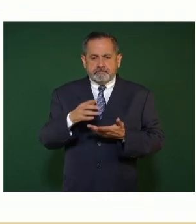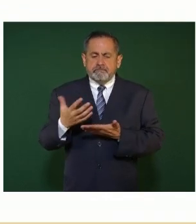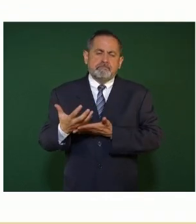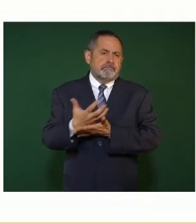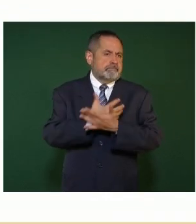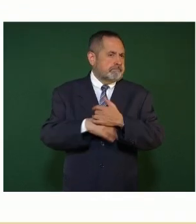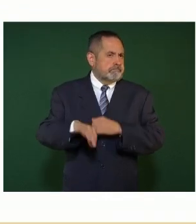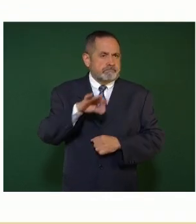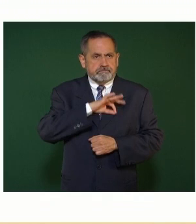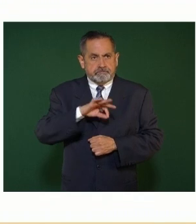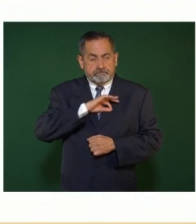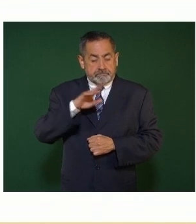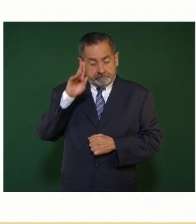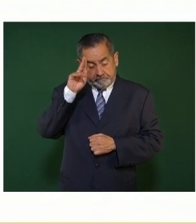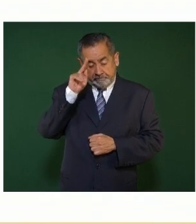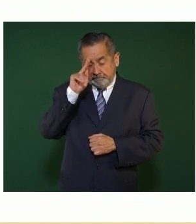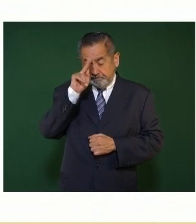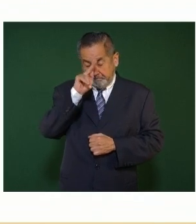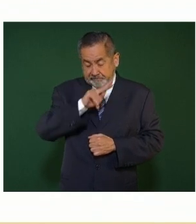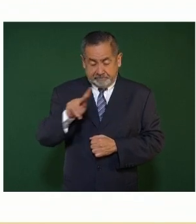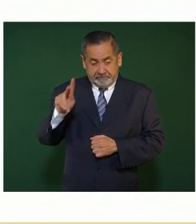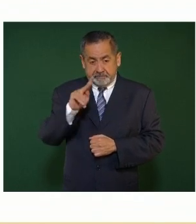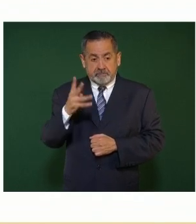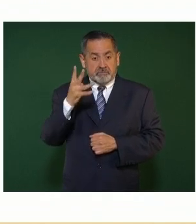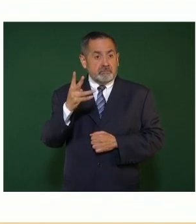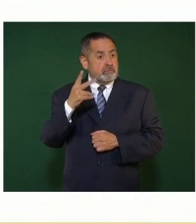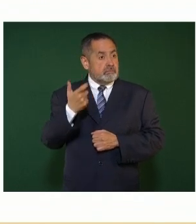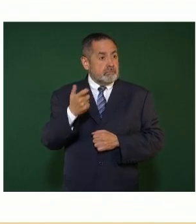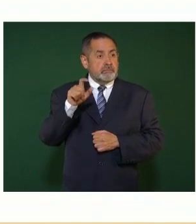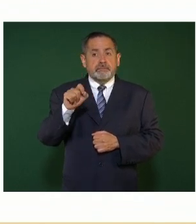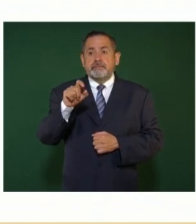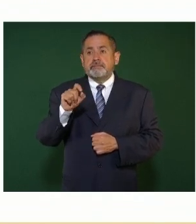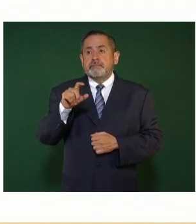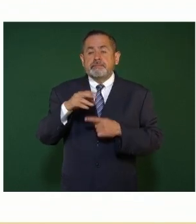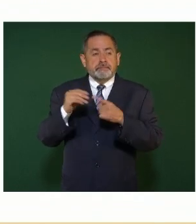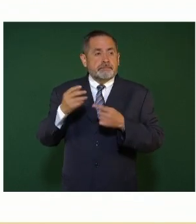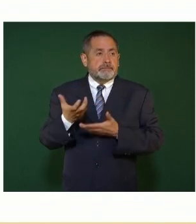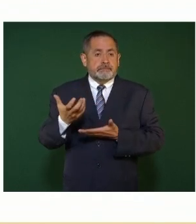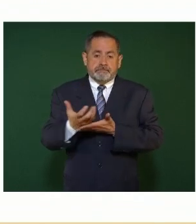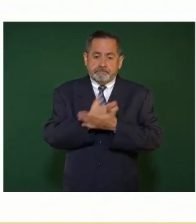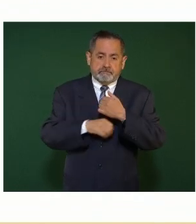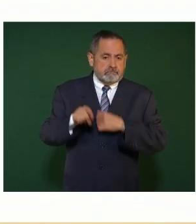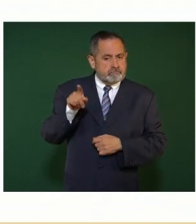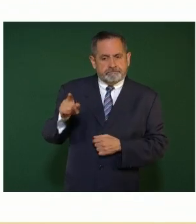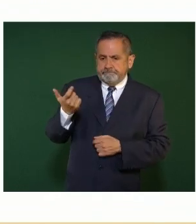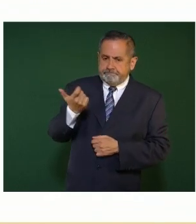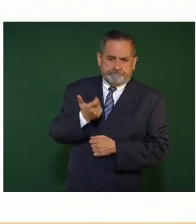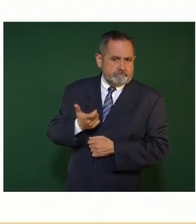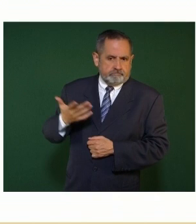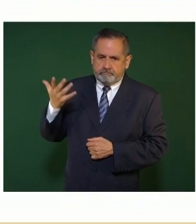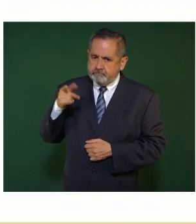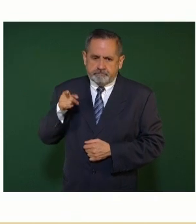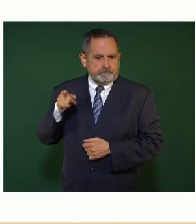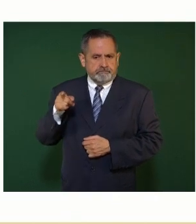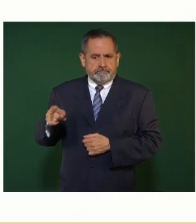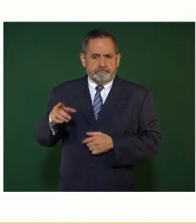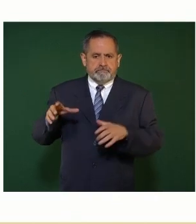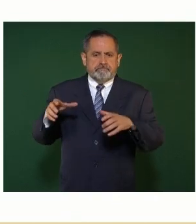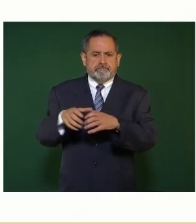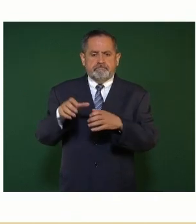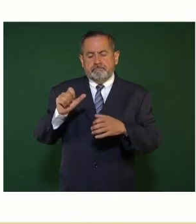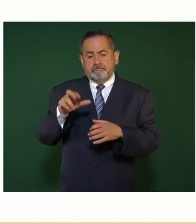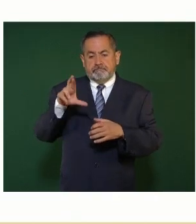una buena ganancia, 4 pesos con 20 centavos por litro. Bastante carera esta estación de corporativo